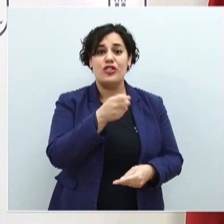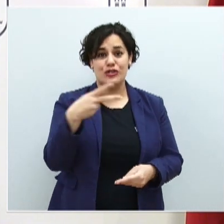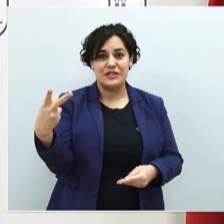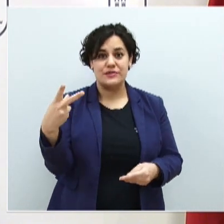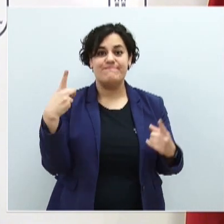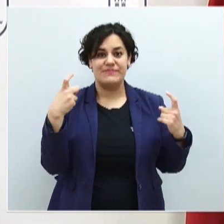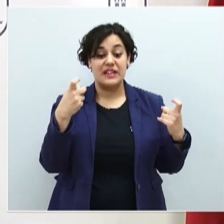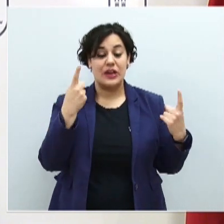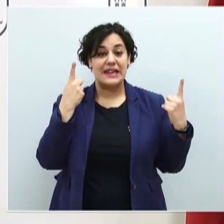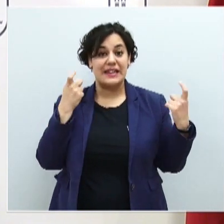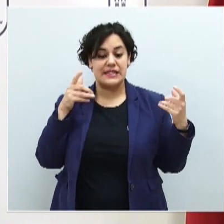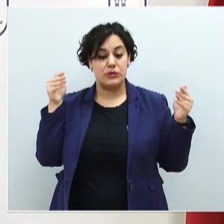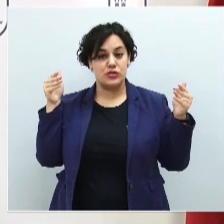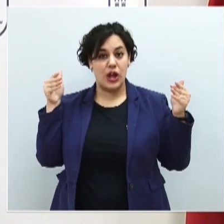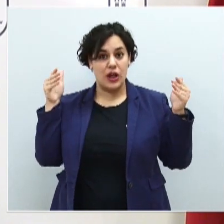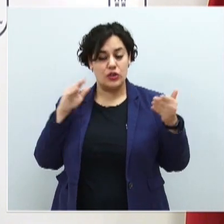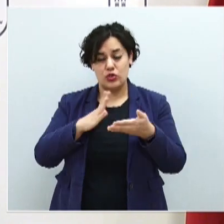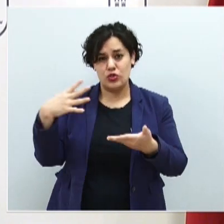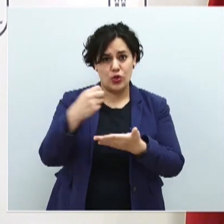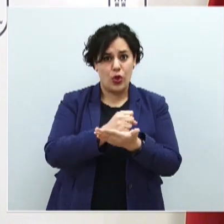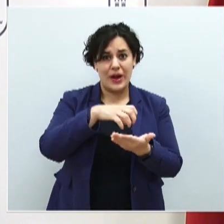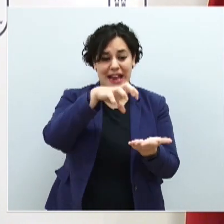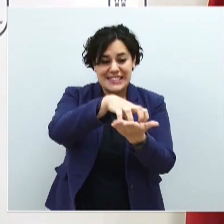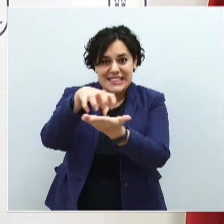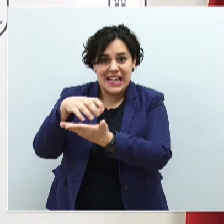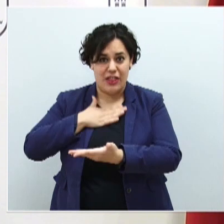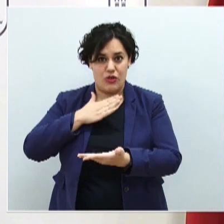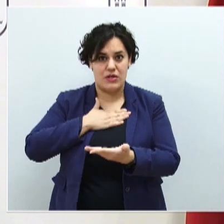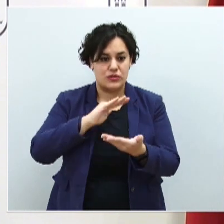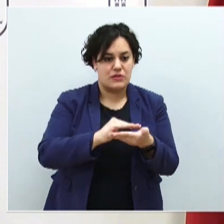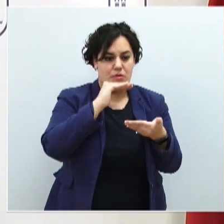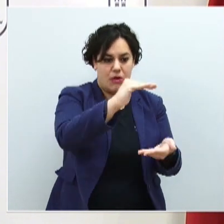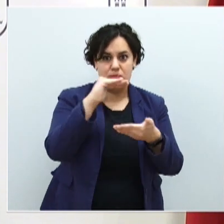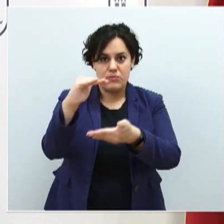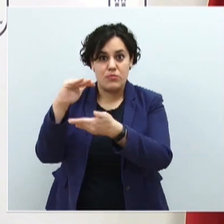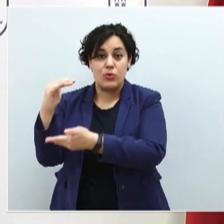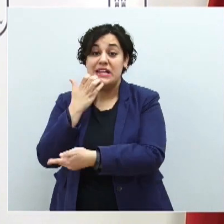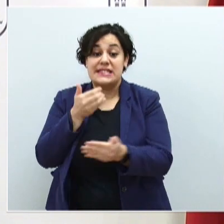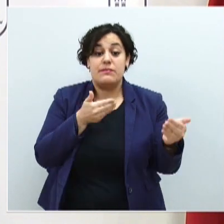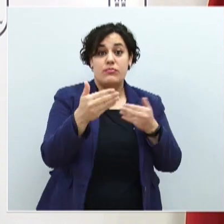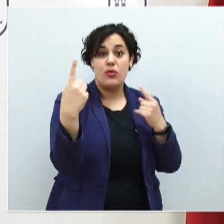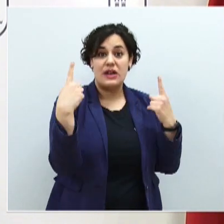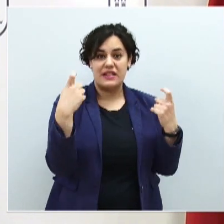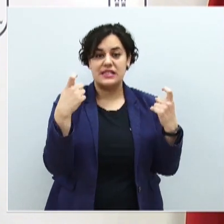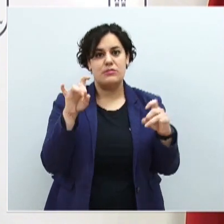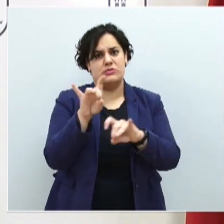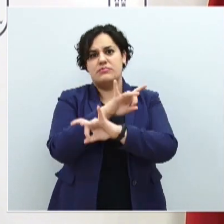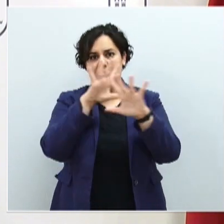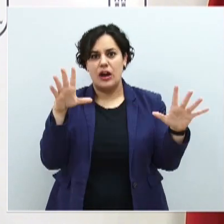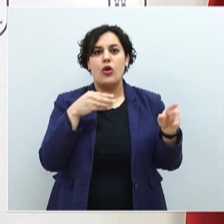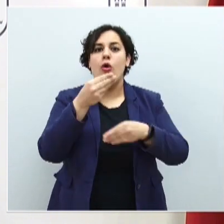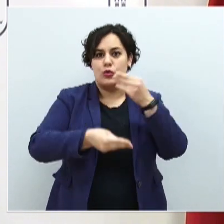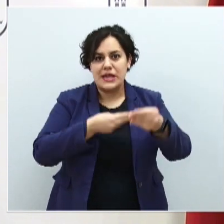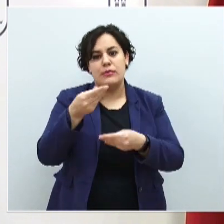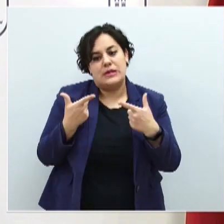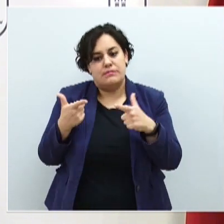tener concentrado en nuestras instalaciones. En un momento determinado, si tuviéramos más necesidad, por supuesto que haríamos uso de los que hay en el sector